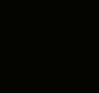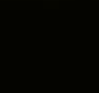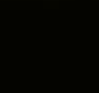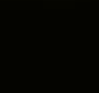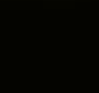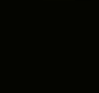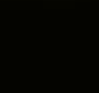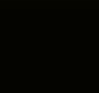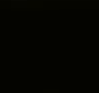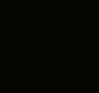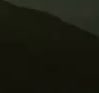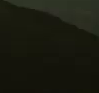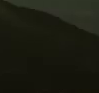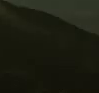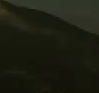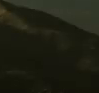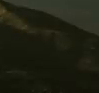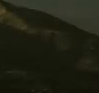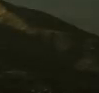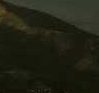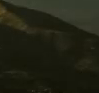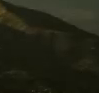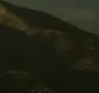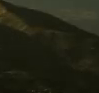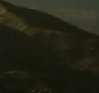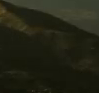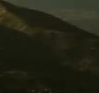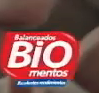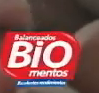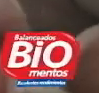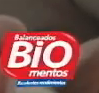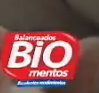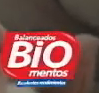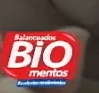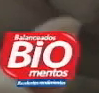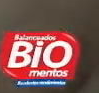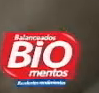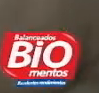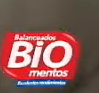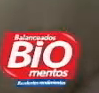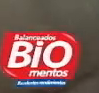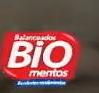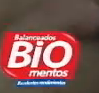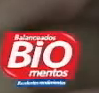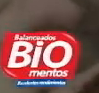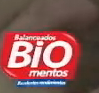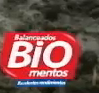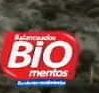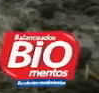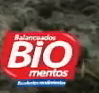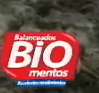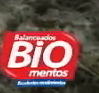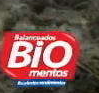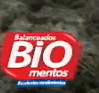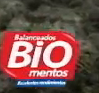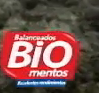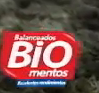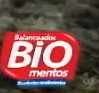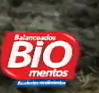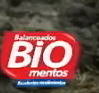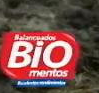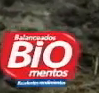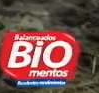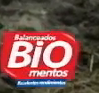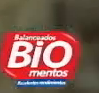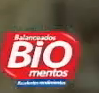En estos 50 años aprendimos que al que madruga Dios lo ayuda. Ayudándote en su crianza, nació el famoso goza goza como chancho en